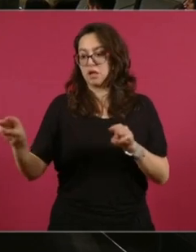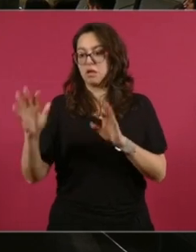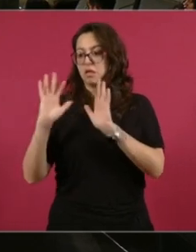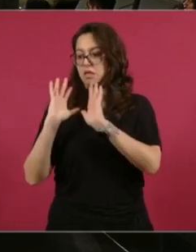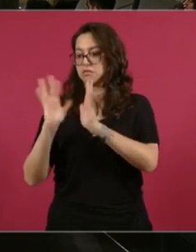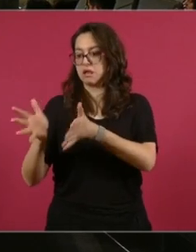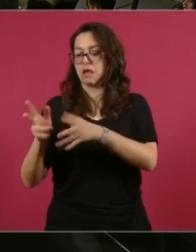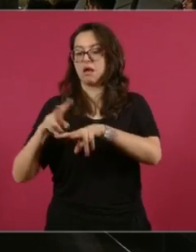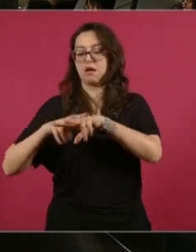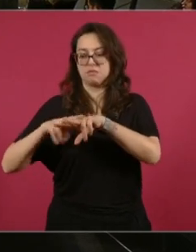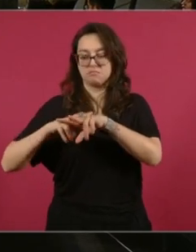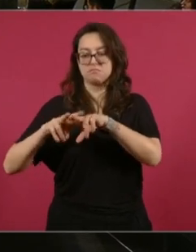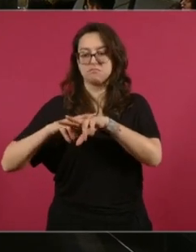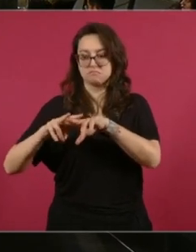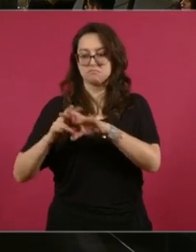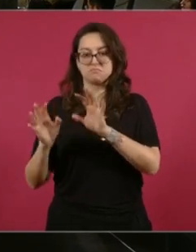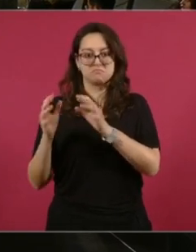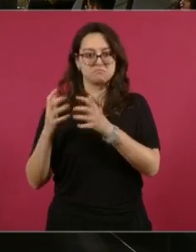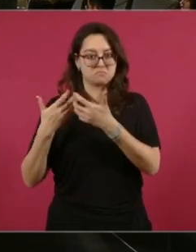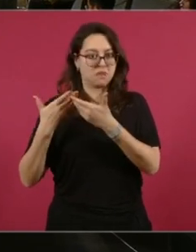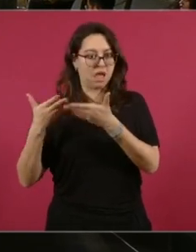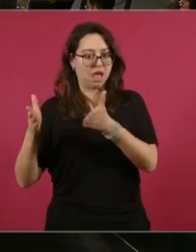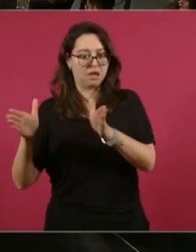Ahora vamos a